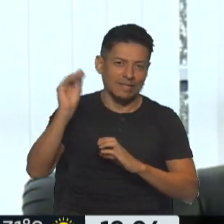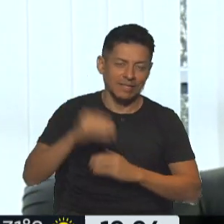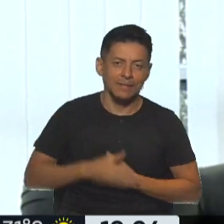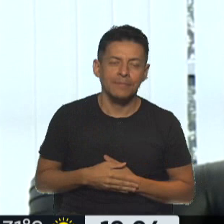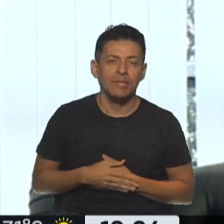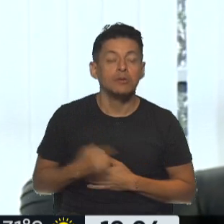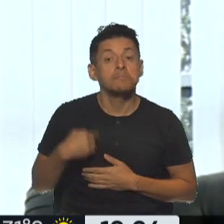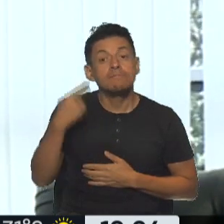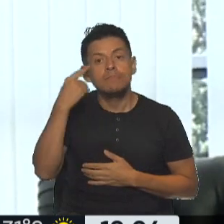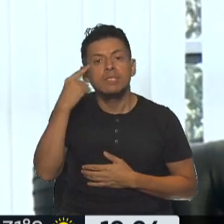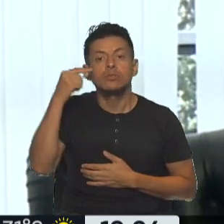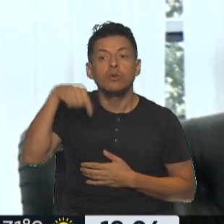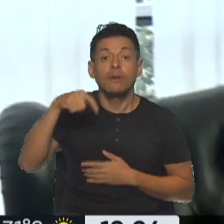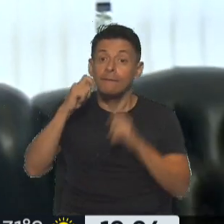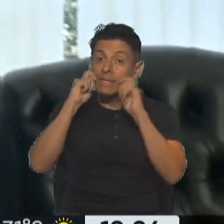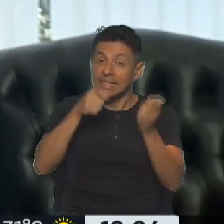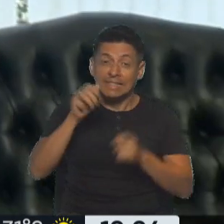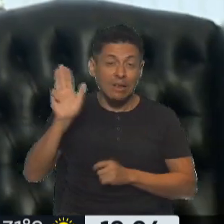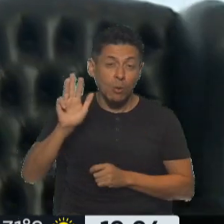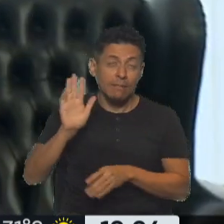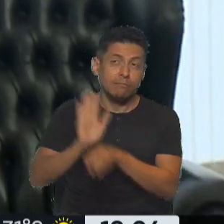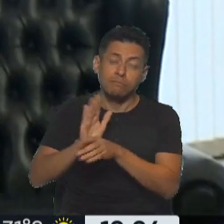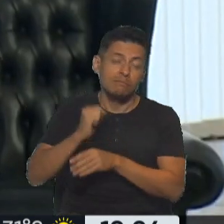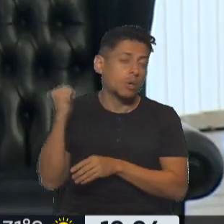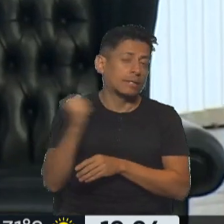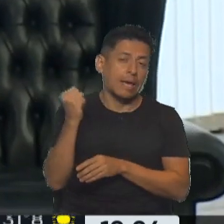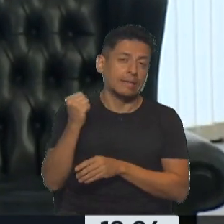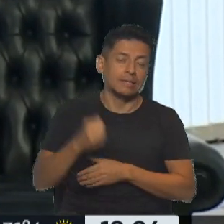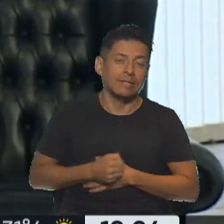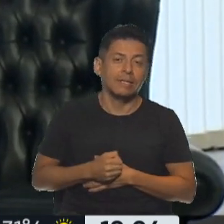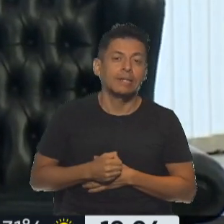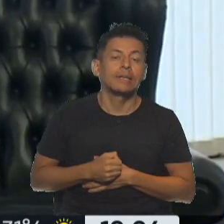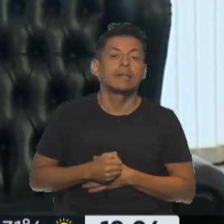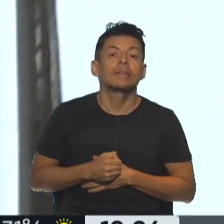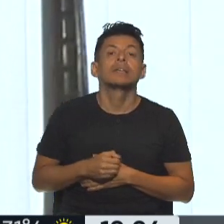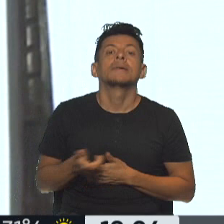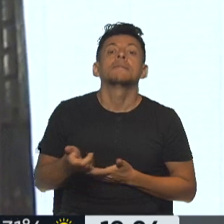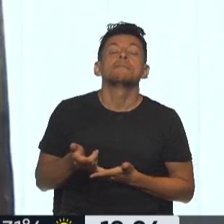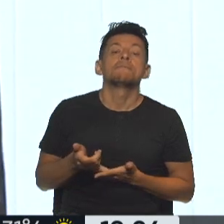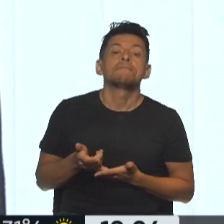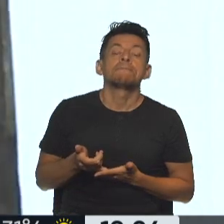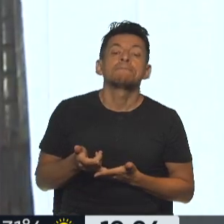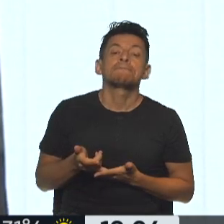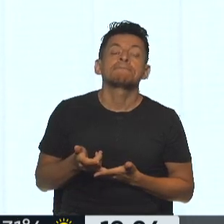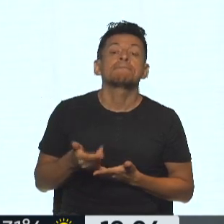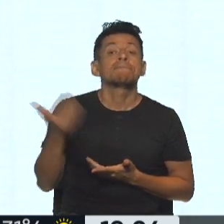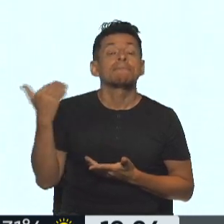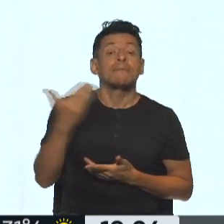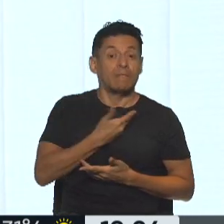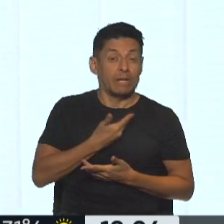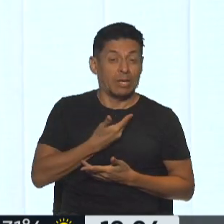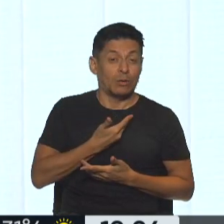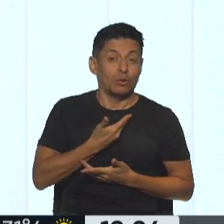Yo creo que esta visita es muy simbólica cuando viene el presidente de la Argentina. En el mes de